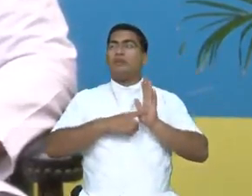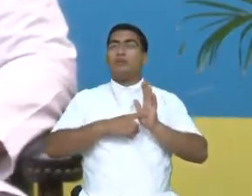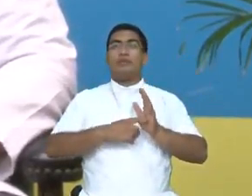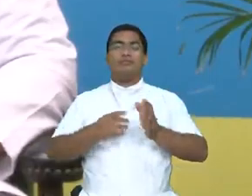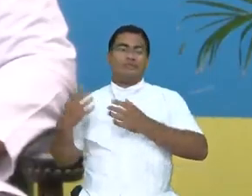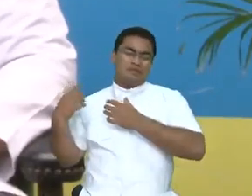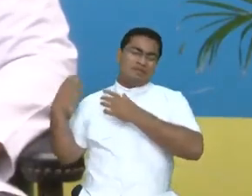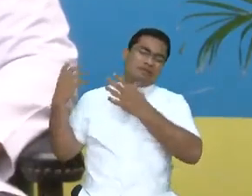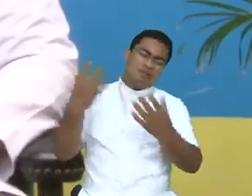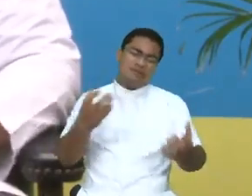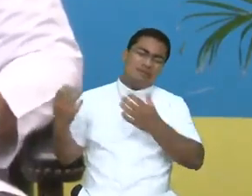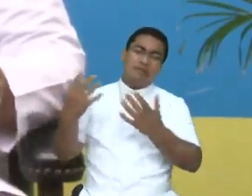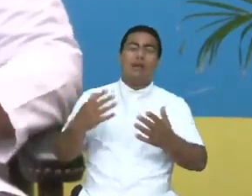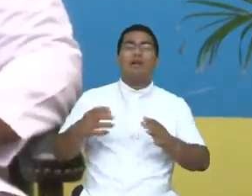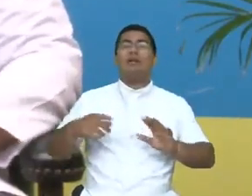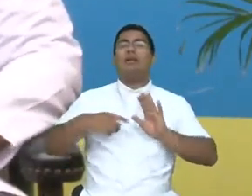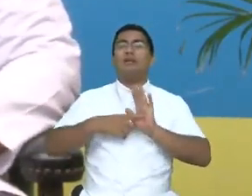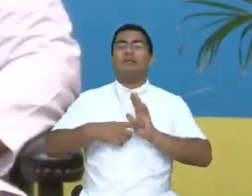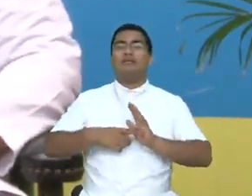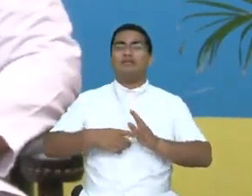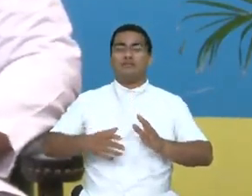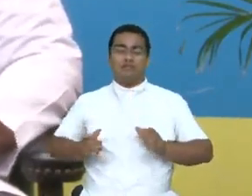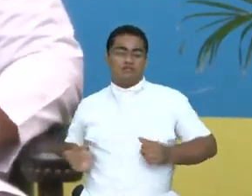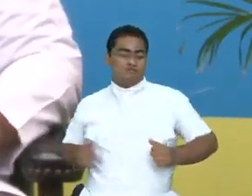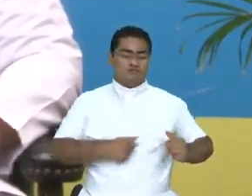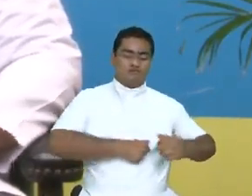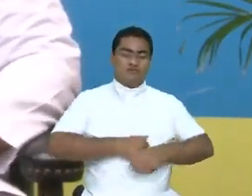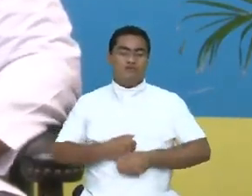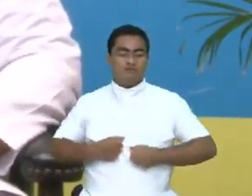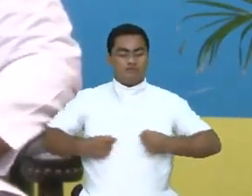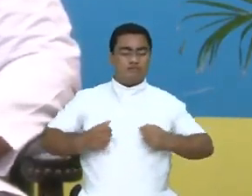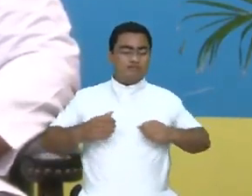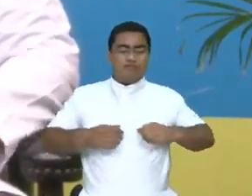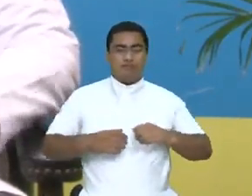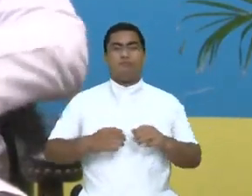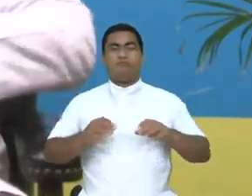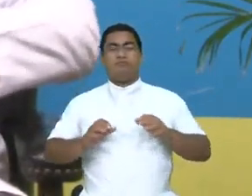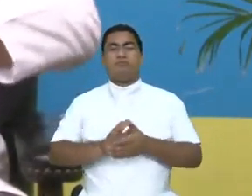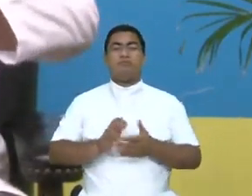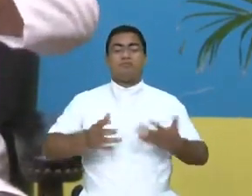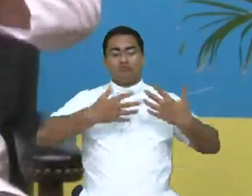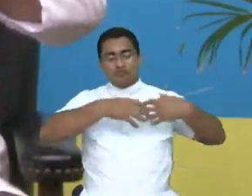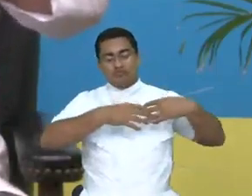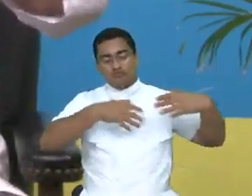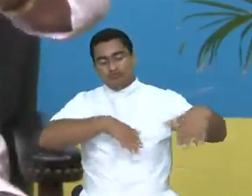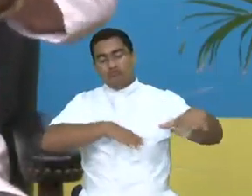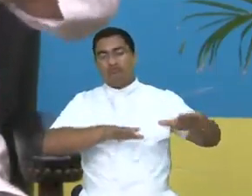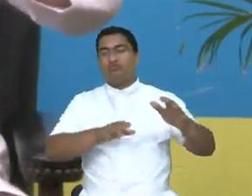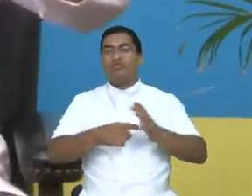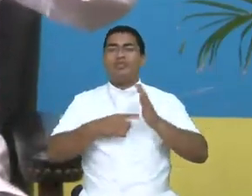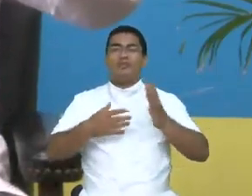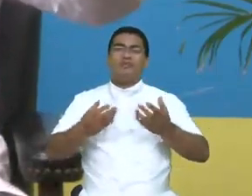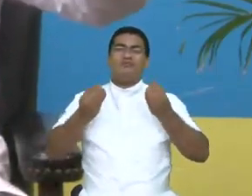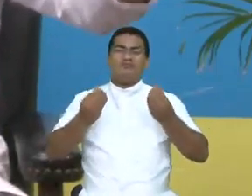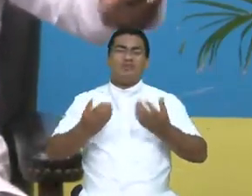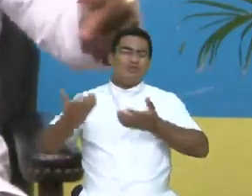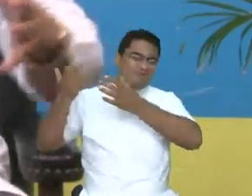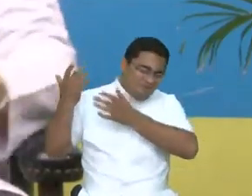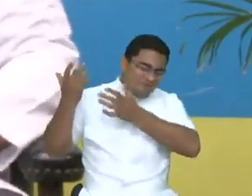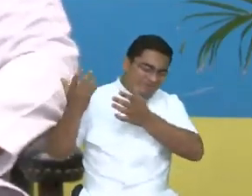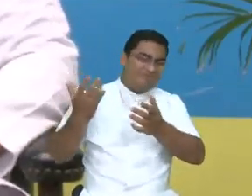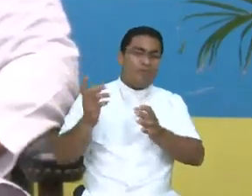fajas, las sillas adecuadas, las máquinas adecuadas, no excederse en cargar y en recoger